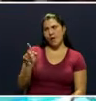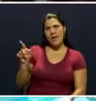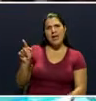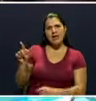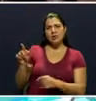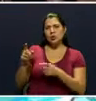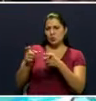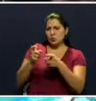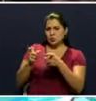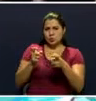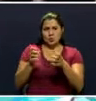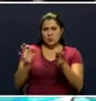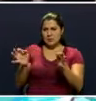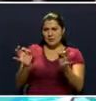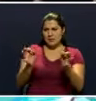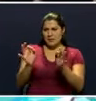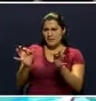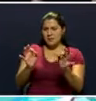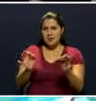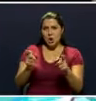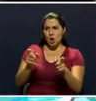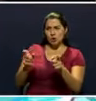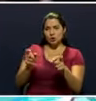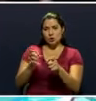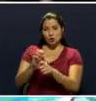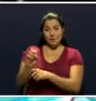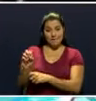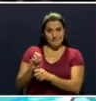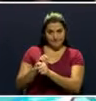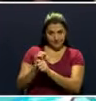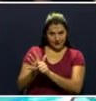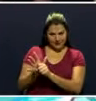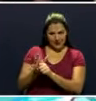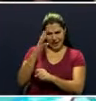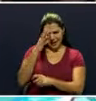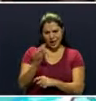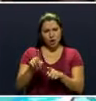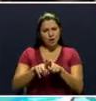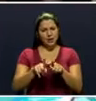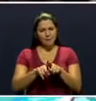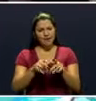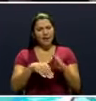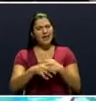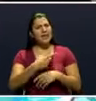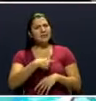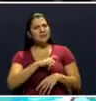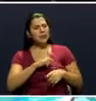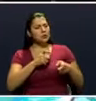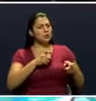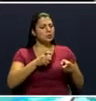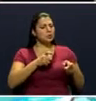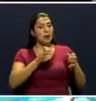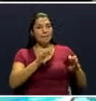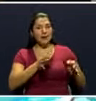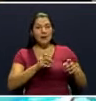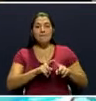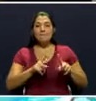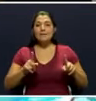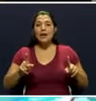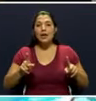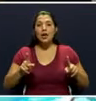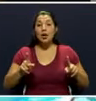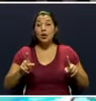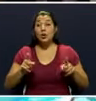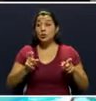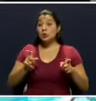conteniendo muy bien, ¿verdad?, la pandemia. Creo que también en algunos lugares de España venían conteniendo muy bien, pero soltaron las